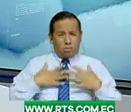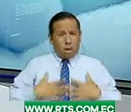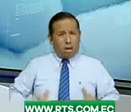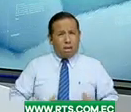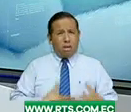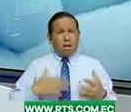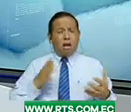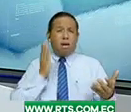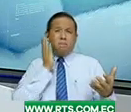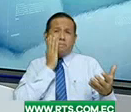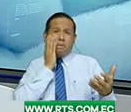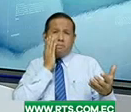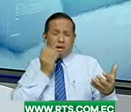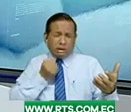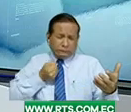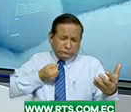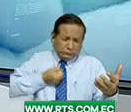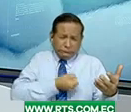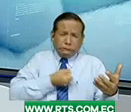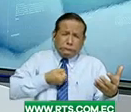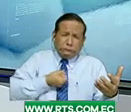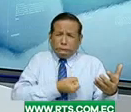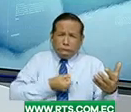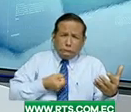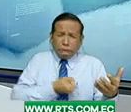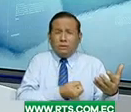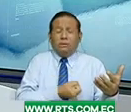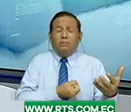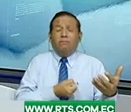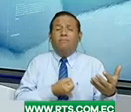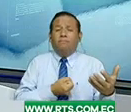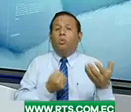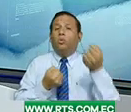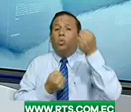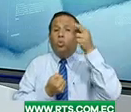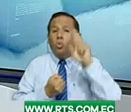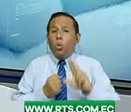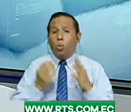abdomen, presuntamente por su propia madre, en el sur de Guayaquil.